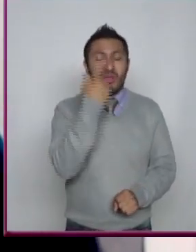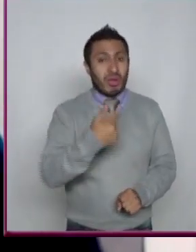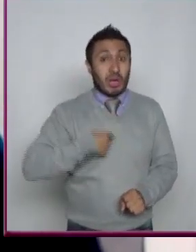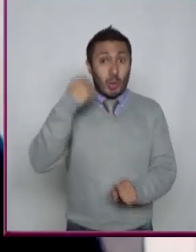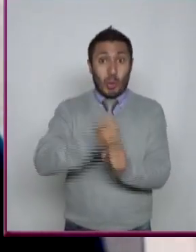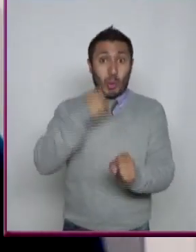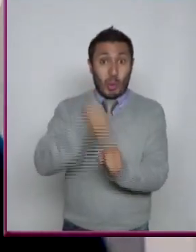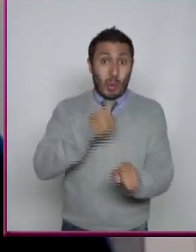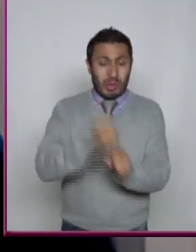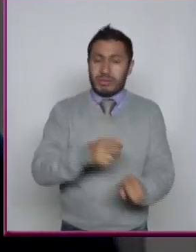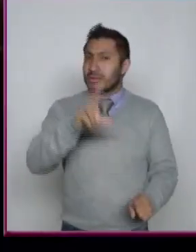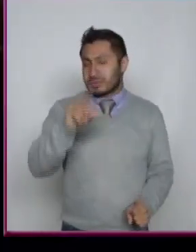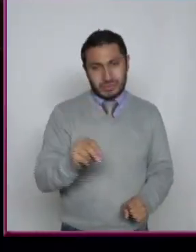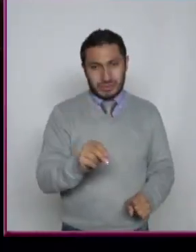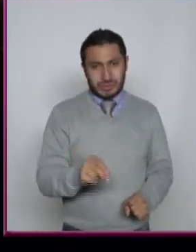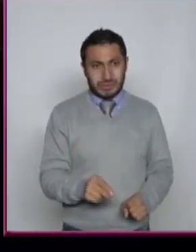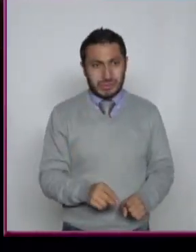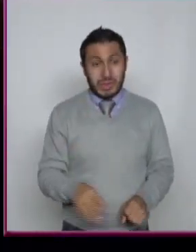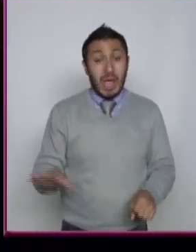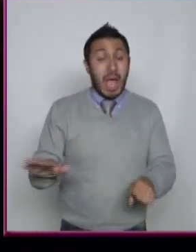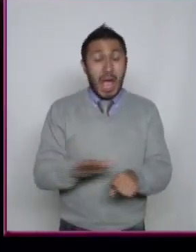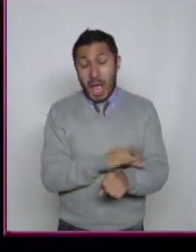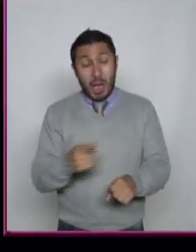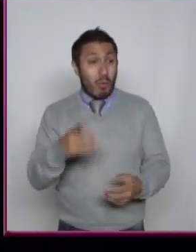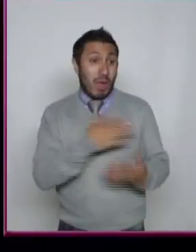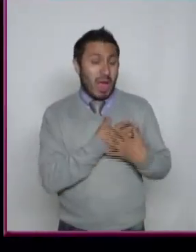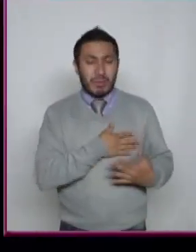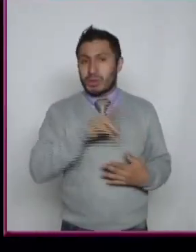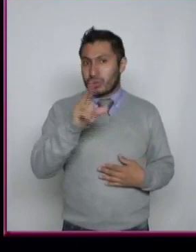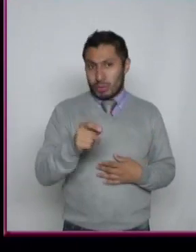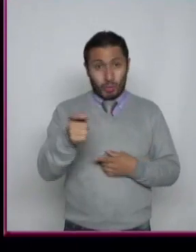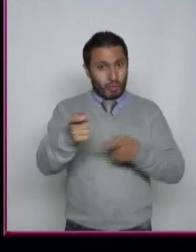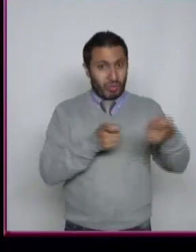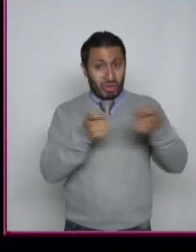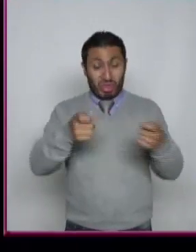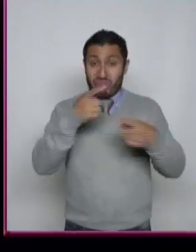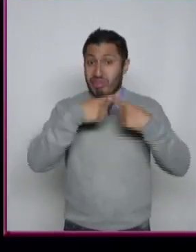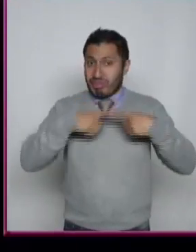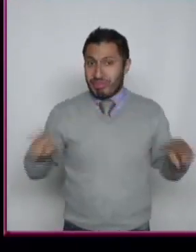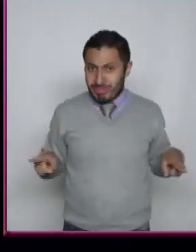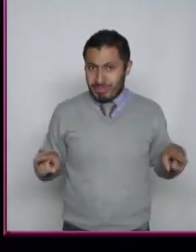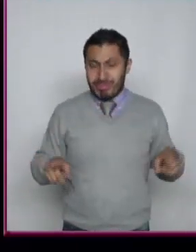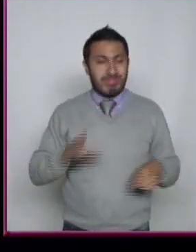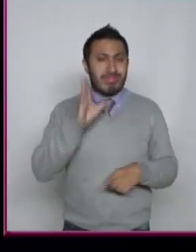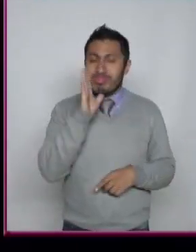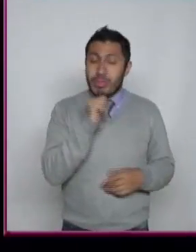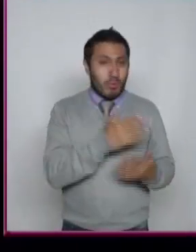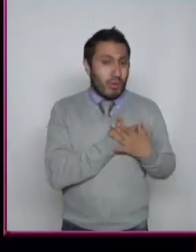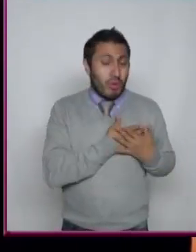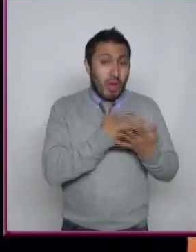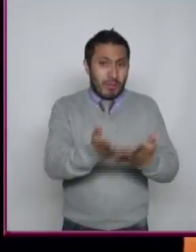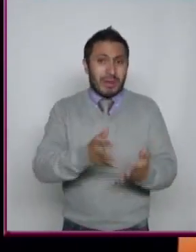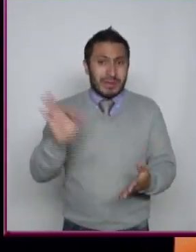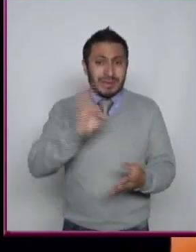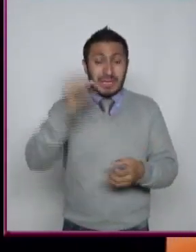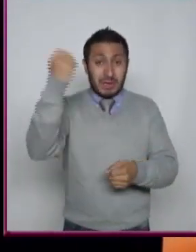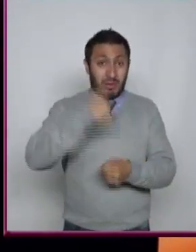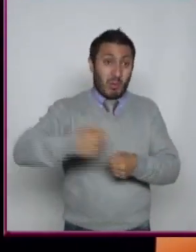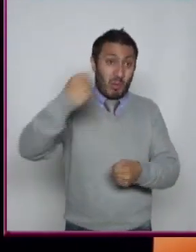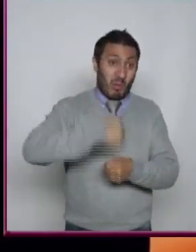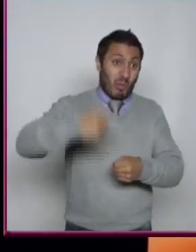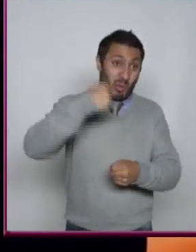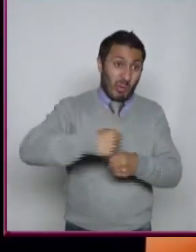amor. El control es incompatible con el amor. No podemos amar a una persona que al mismo tiempo estamos buscando